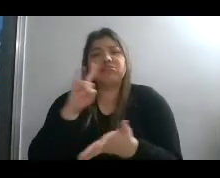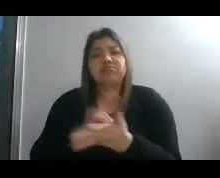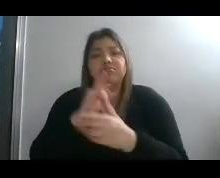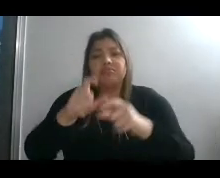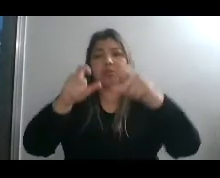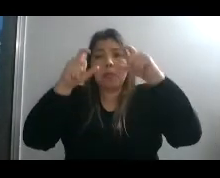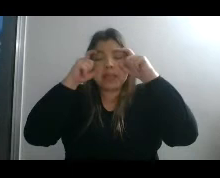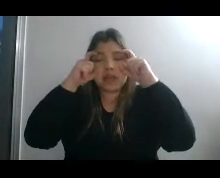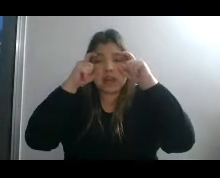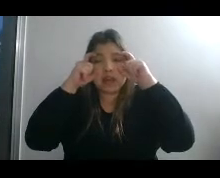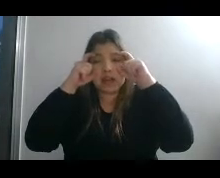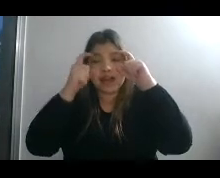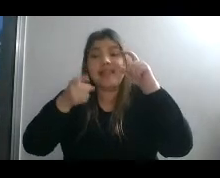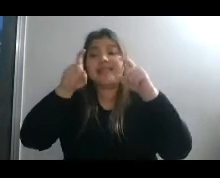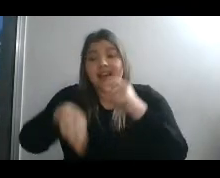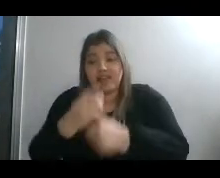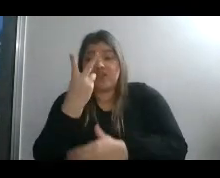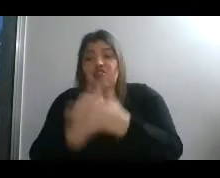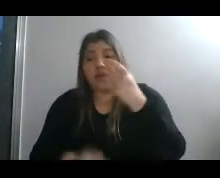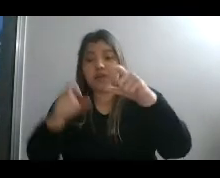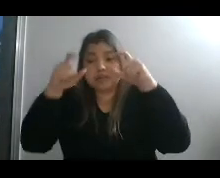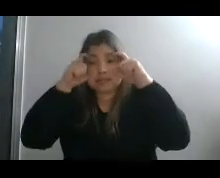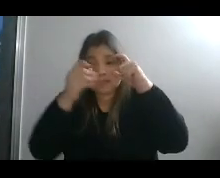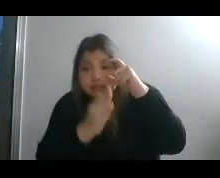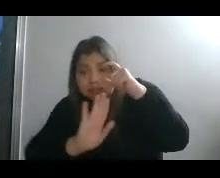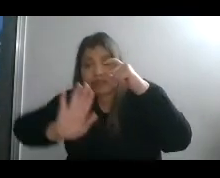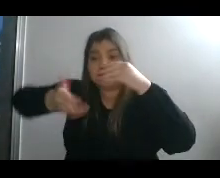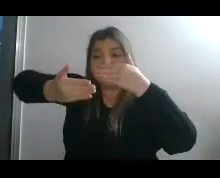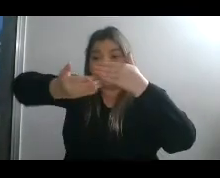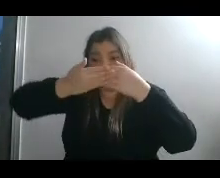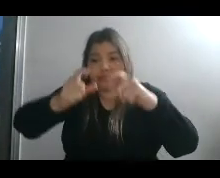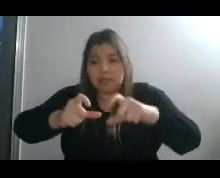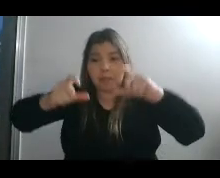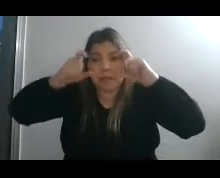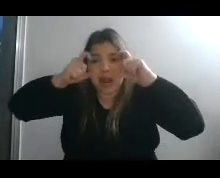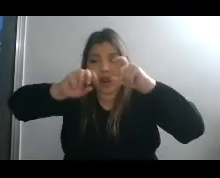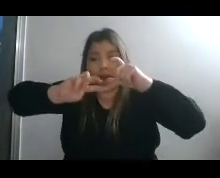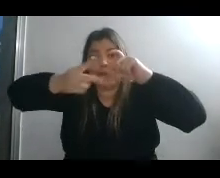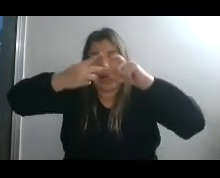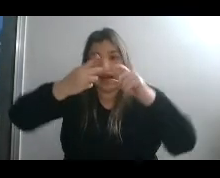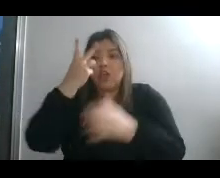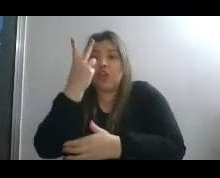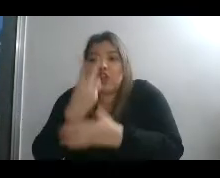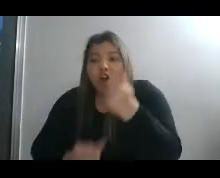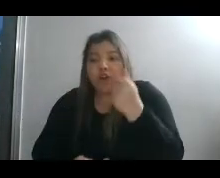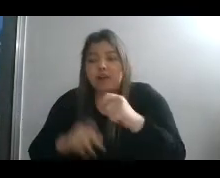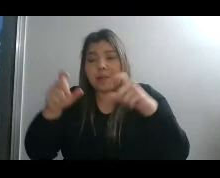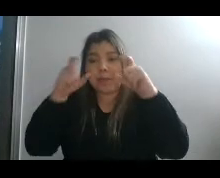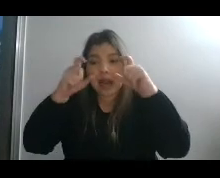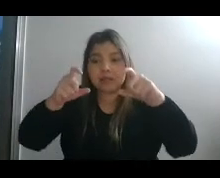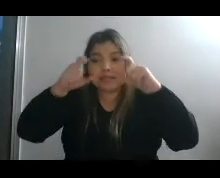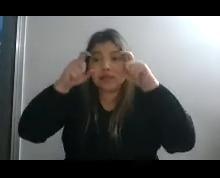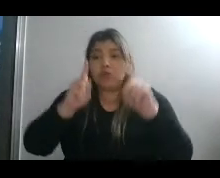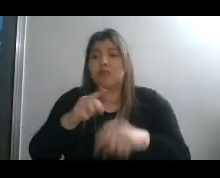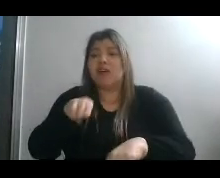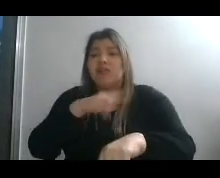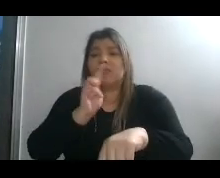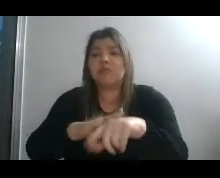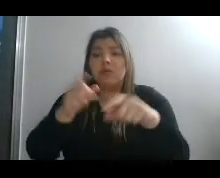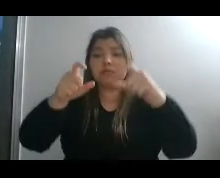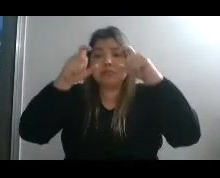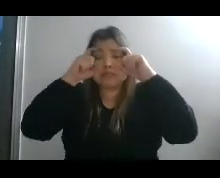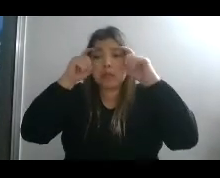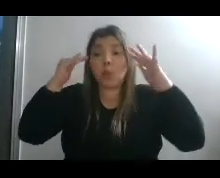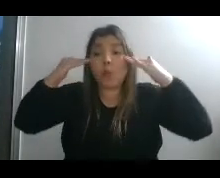exime de utilizar las gafas de seguridad porque unas gafas normales no me cubren como esas partes superiores o laterales, ¿cierto?